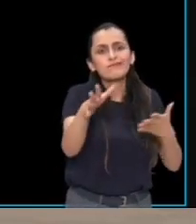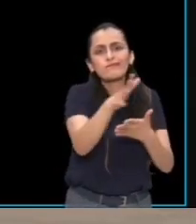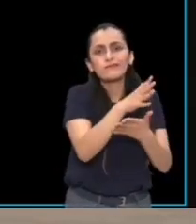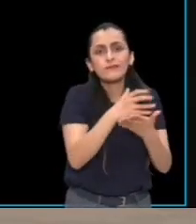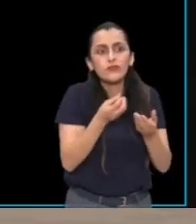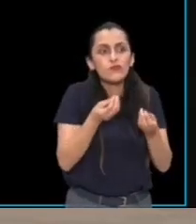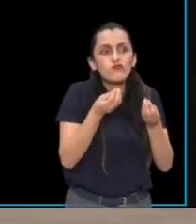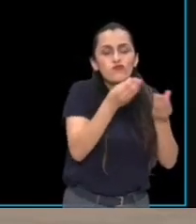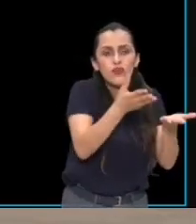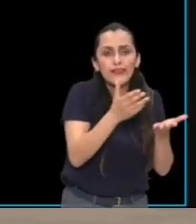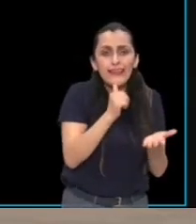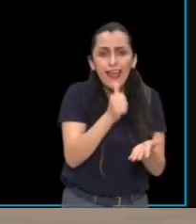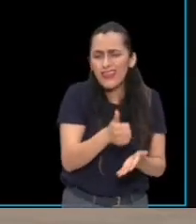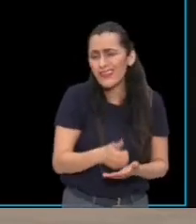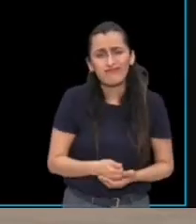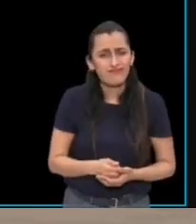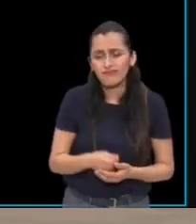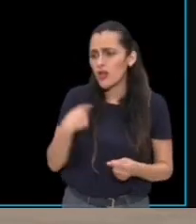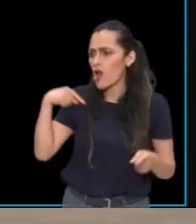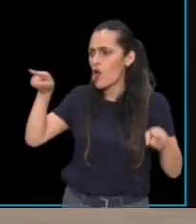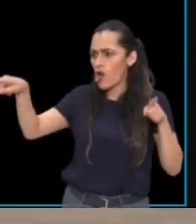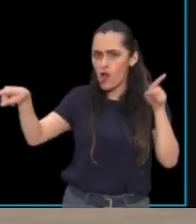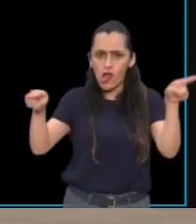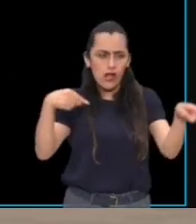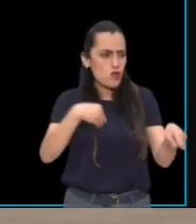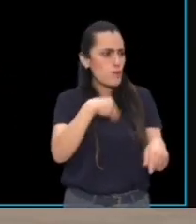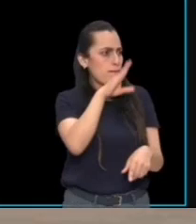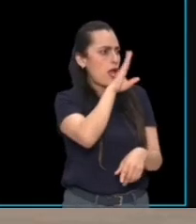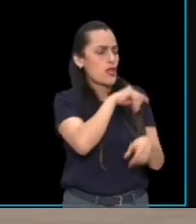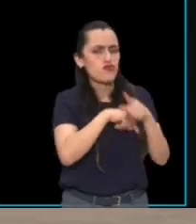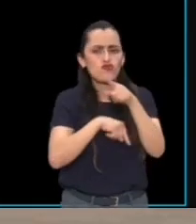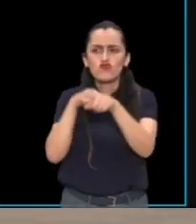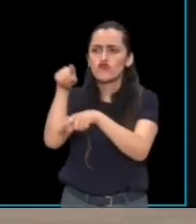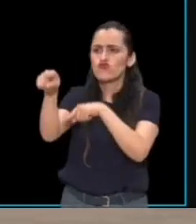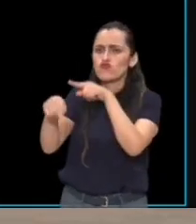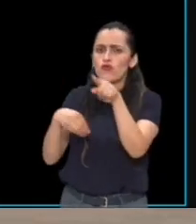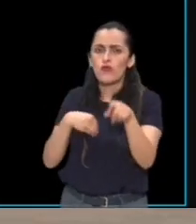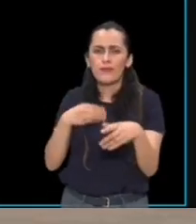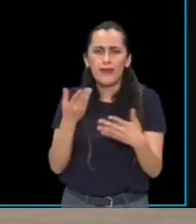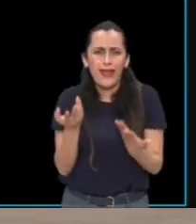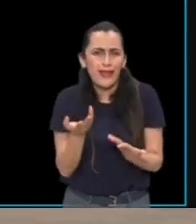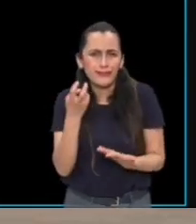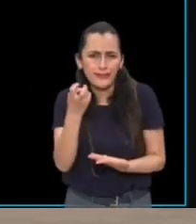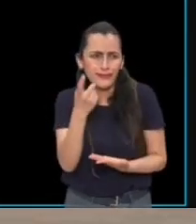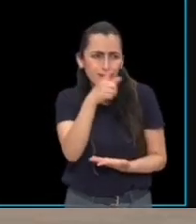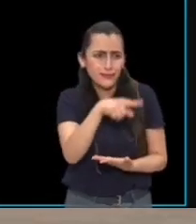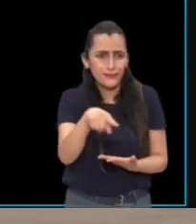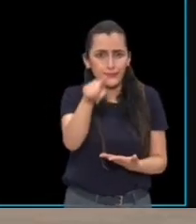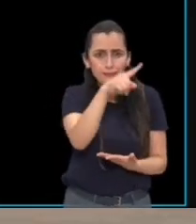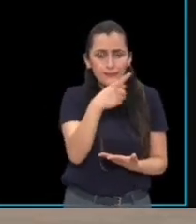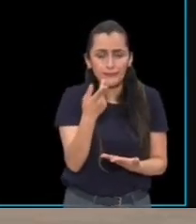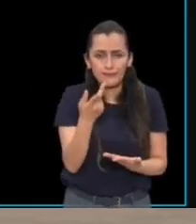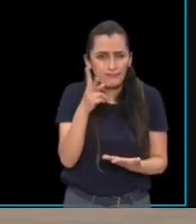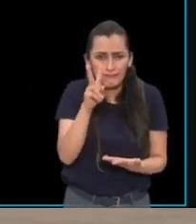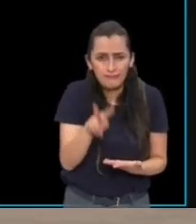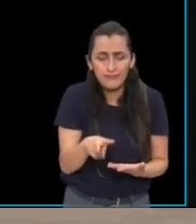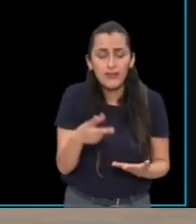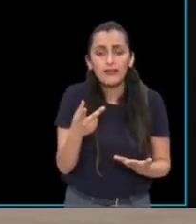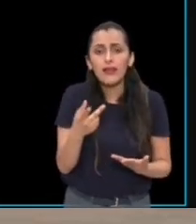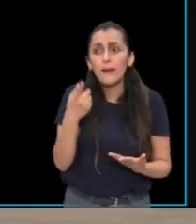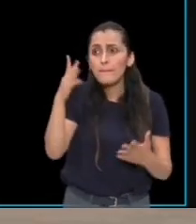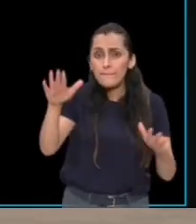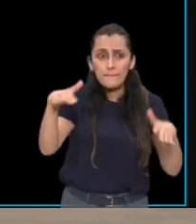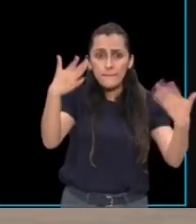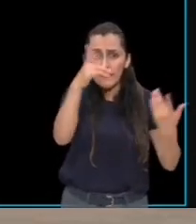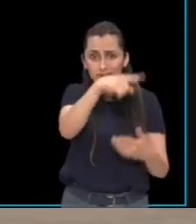que es un debate en el que están intentando señalarse unos a otros sobre diferentes culpabilidades. Y yo creo que para la gente, pues lo